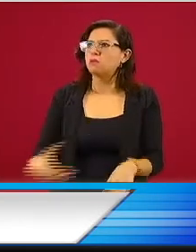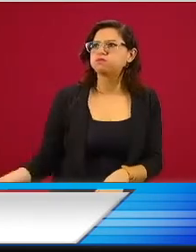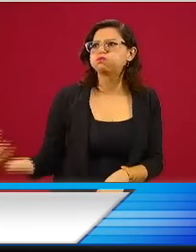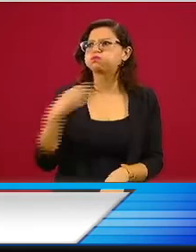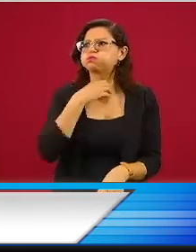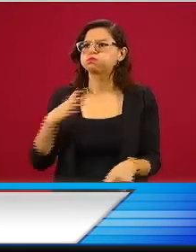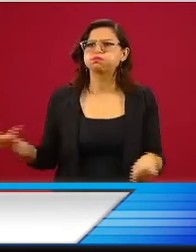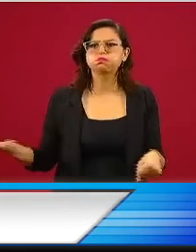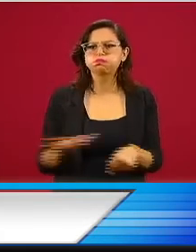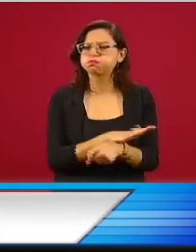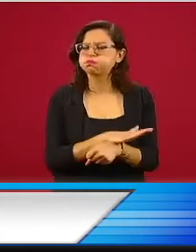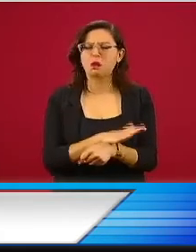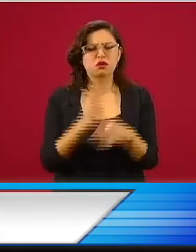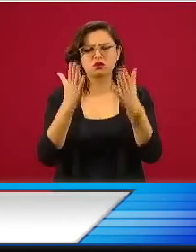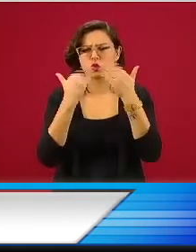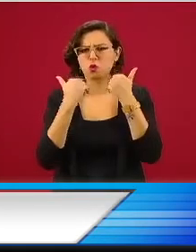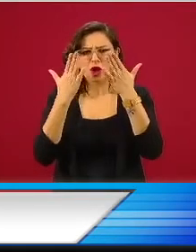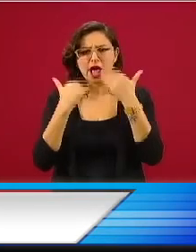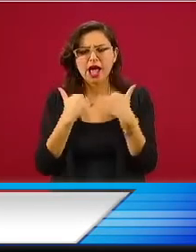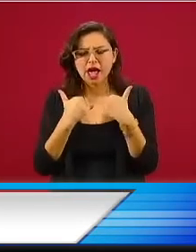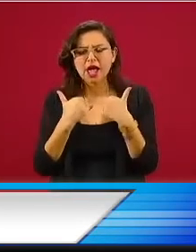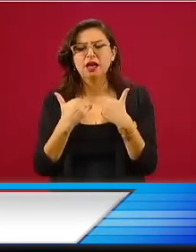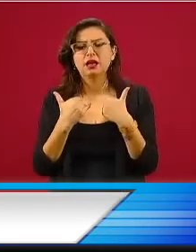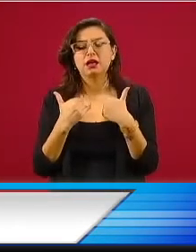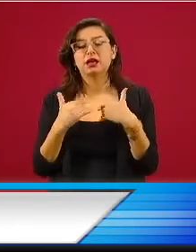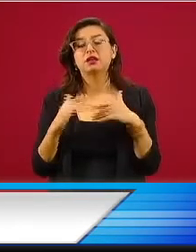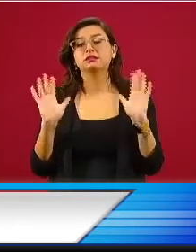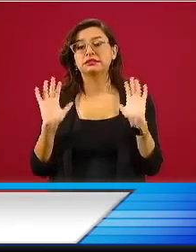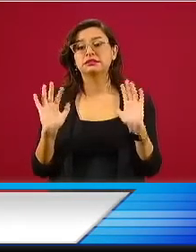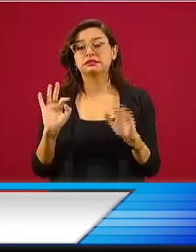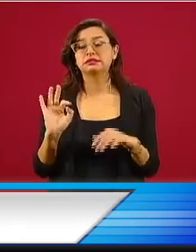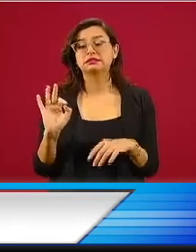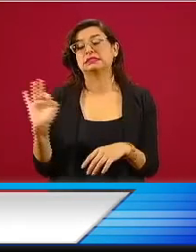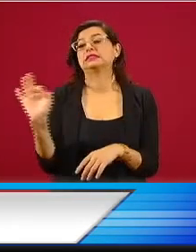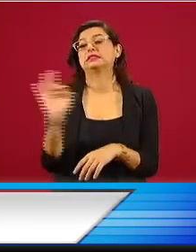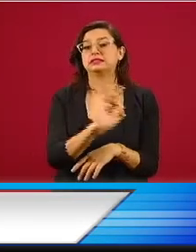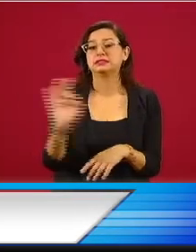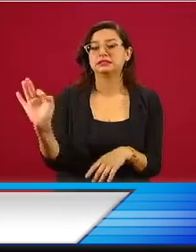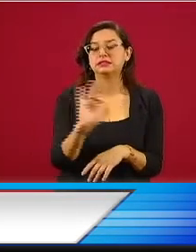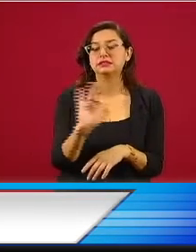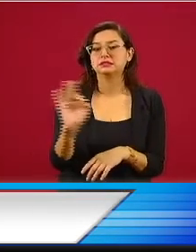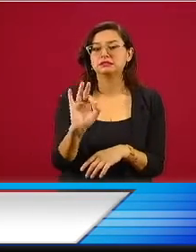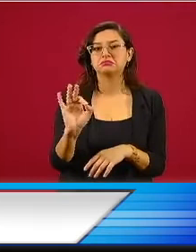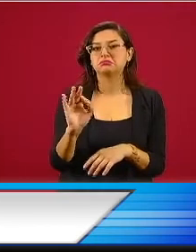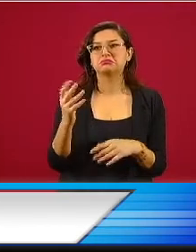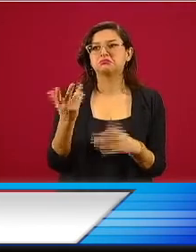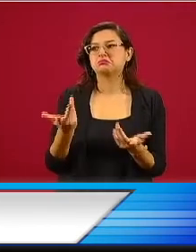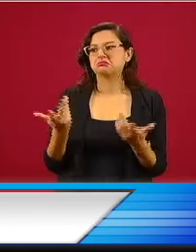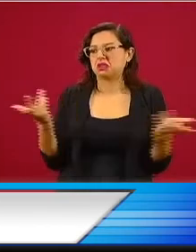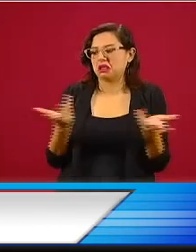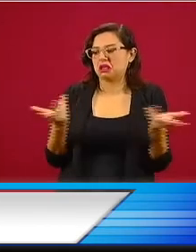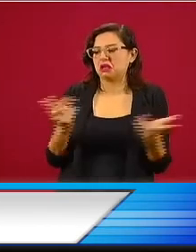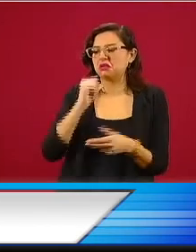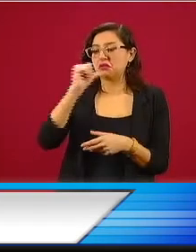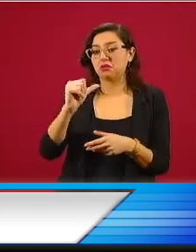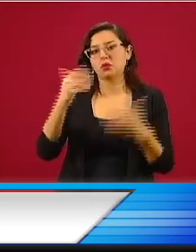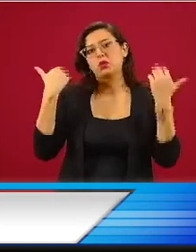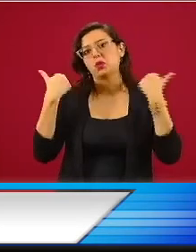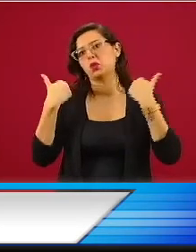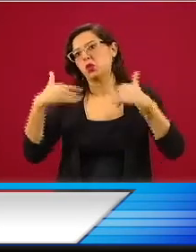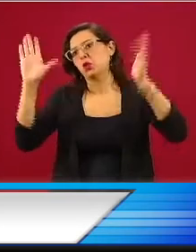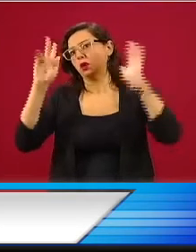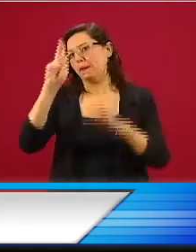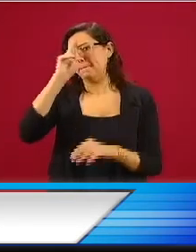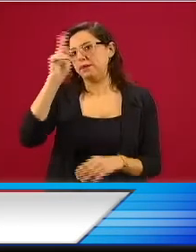no estar de acuerdo respeta la decisión del poder judicial y hablando de instituciones autónomas desestima las proyecciones de los expertos del banco